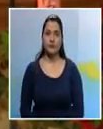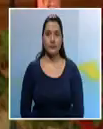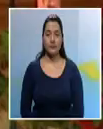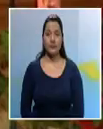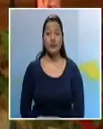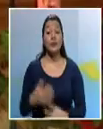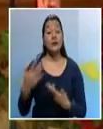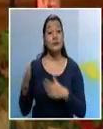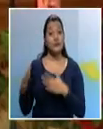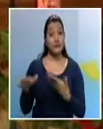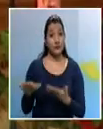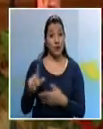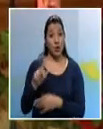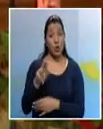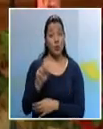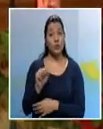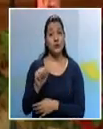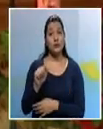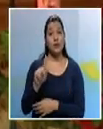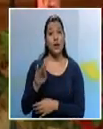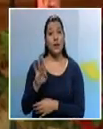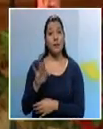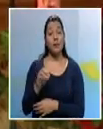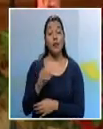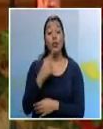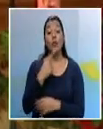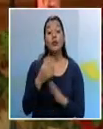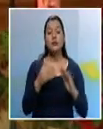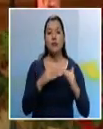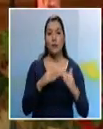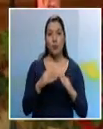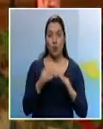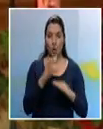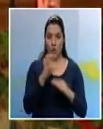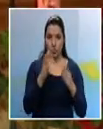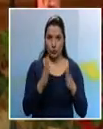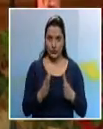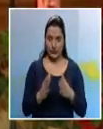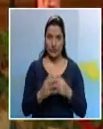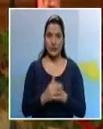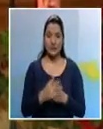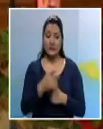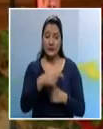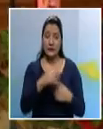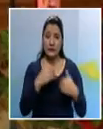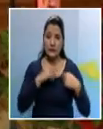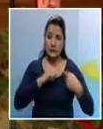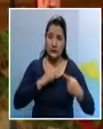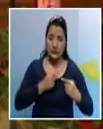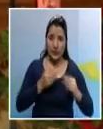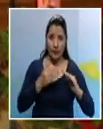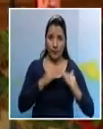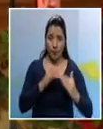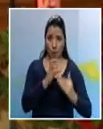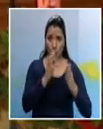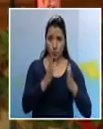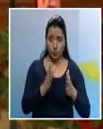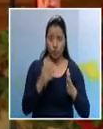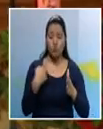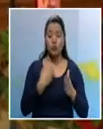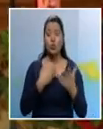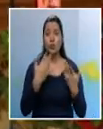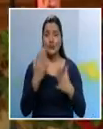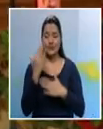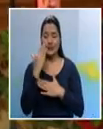Se nos fue Luis Alberto, dice el pueblo de Costa Rica. Sabemos y hemos visto que hay dolor y